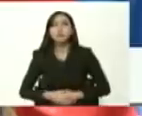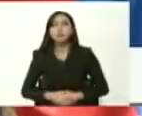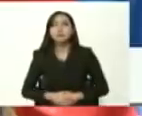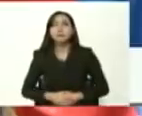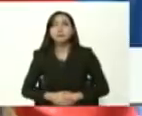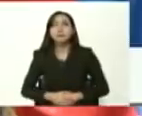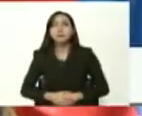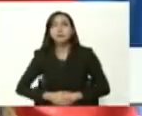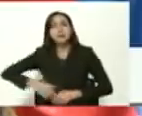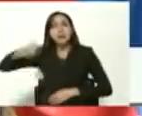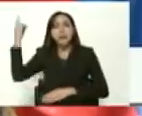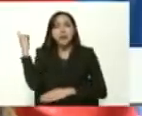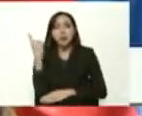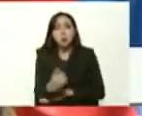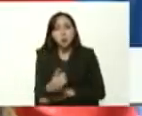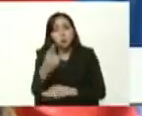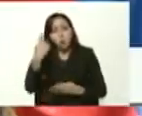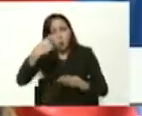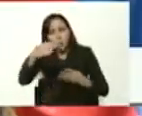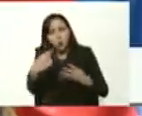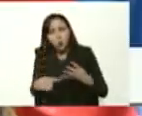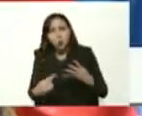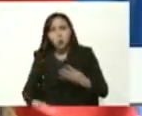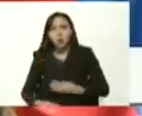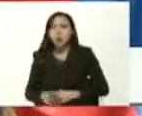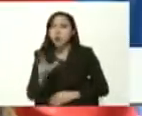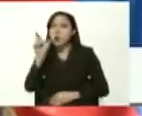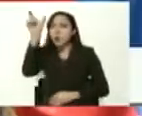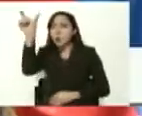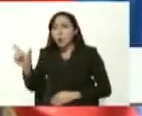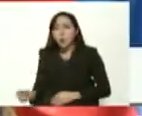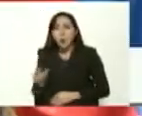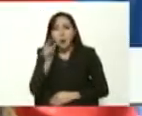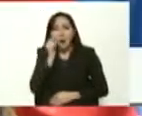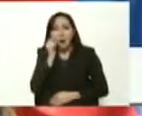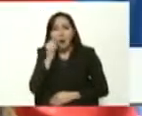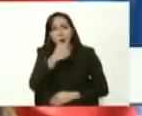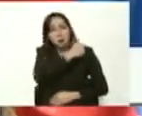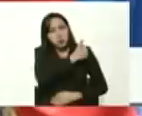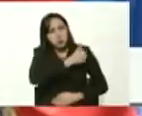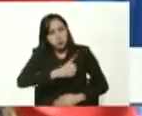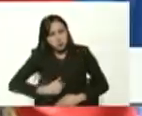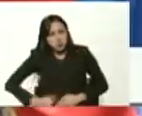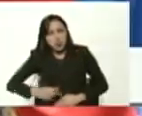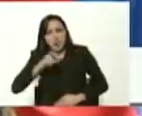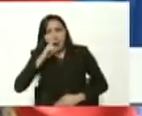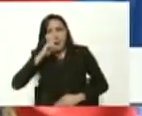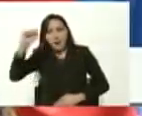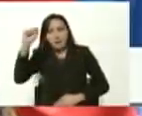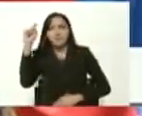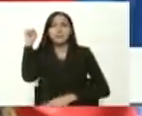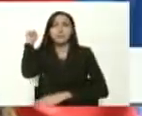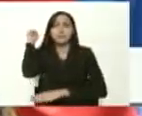instrucciones expresas del ciudadano jefe de Estado, presidente Nicolás Maduro